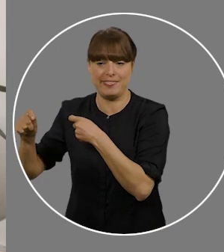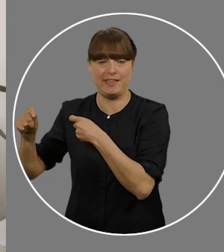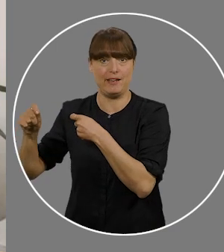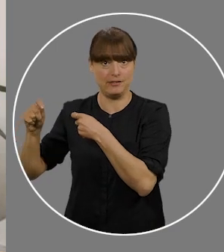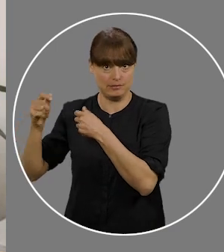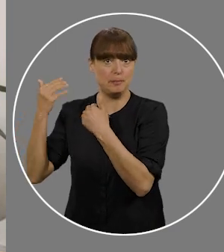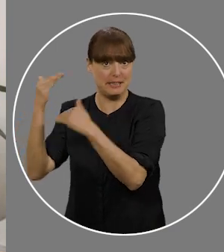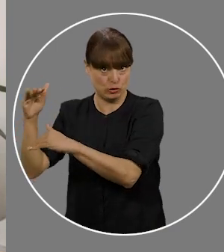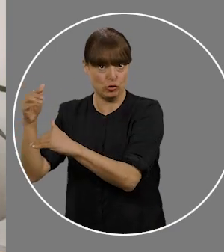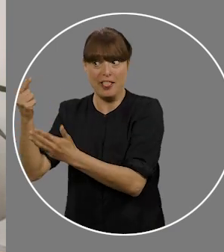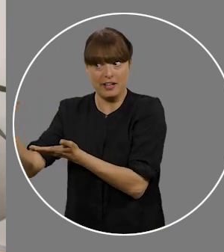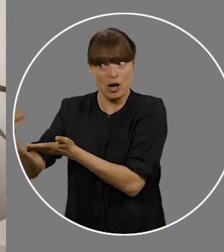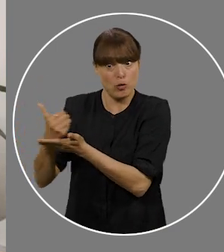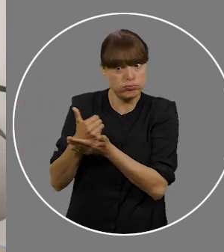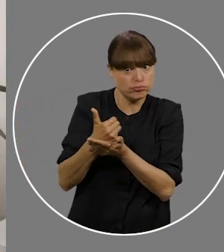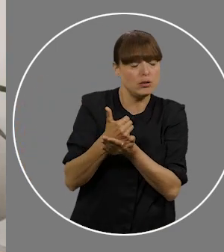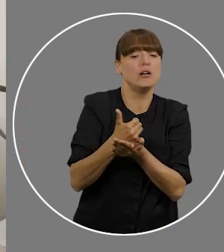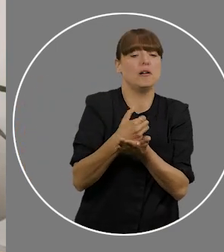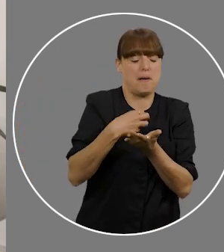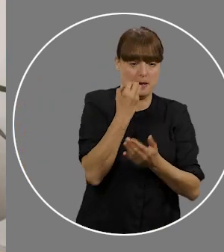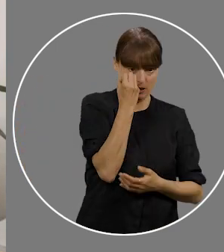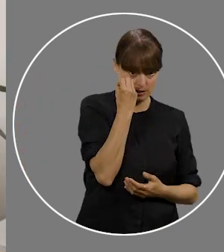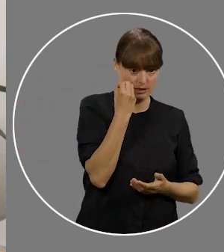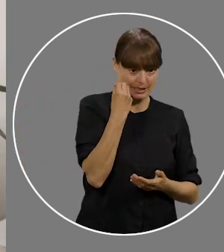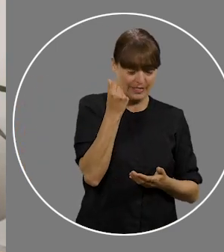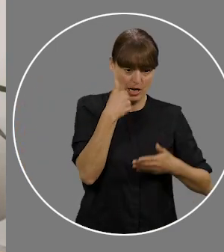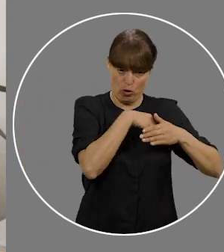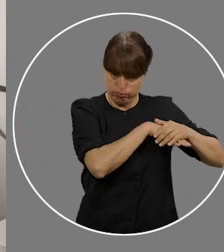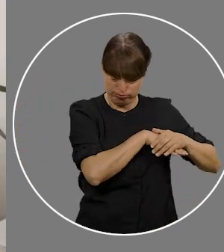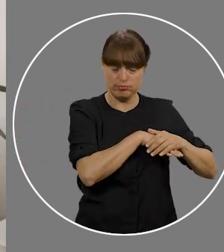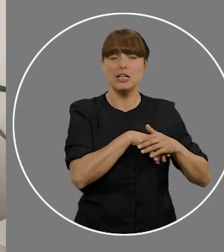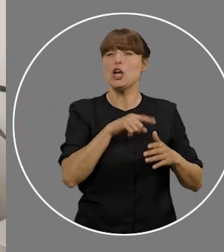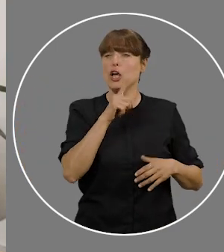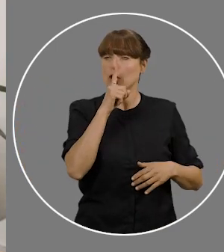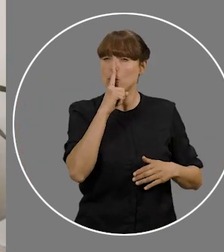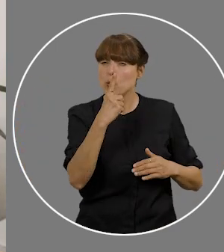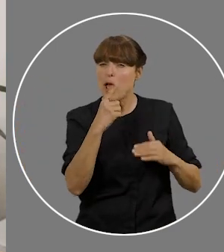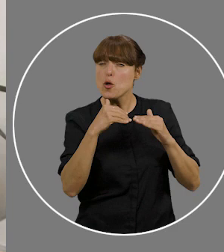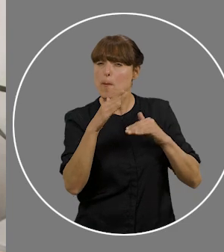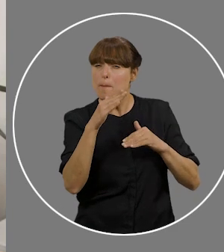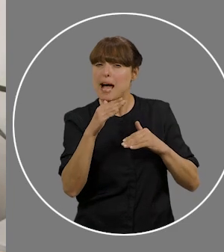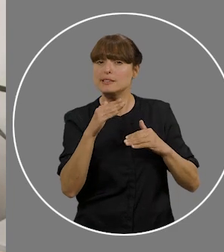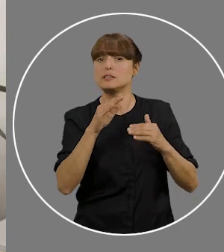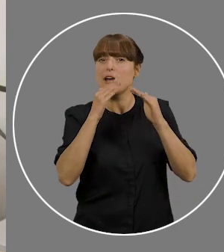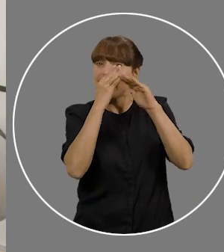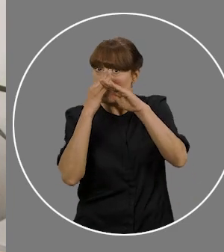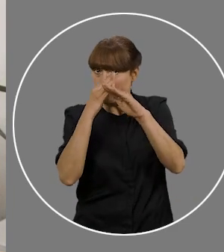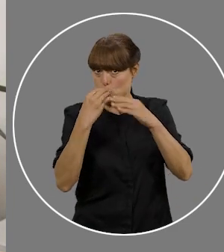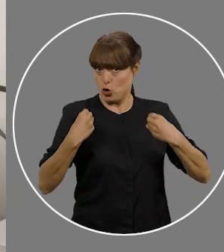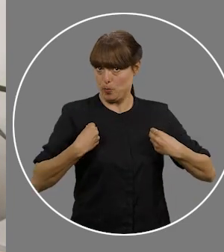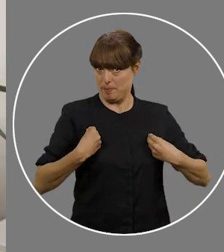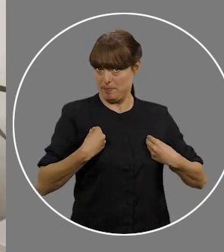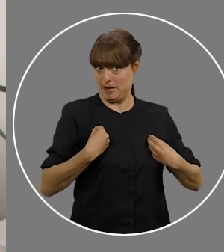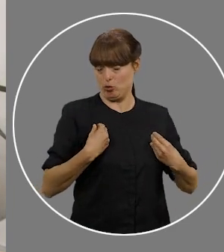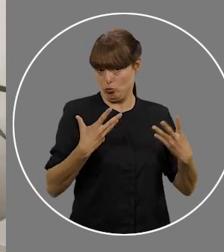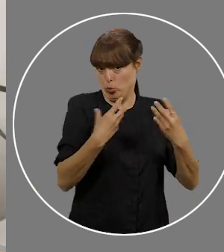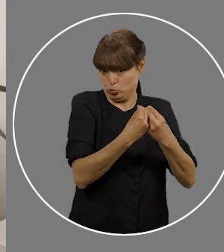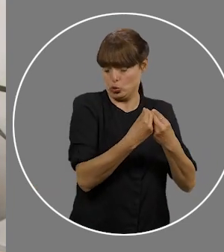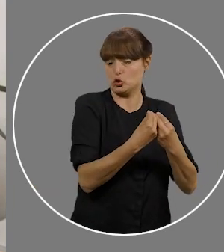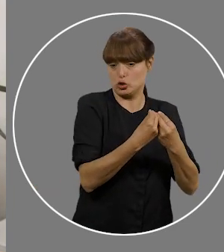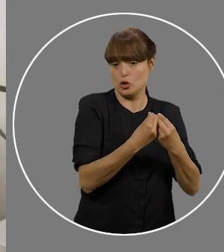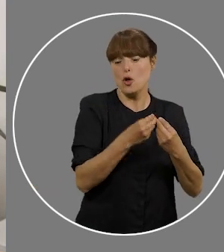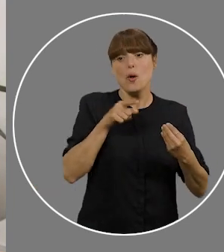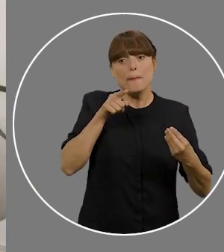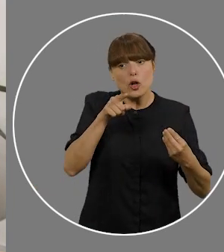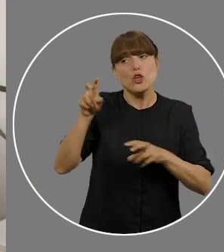no llegaron a vivir en el refugio. Sí, sí, ellos vivieron en el refugio. Ah, sí, sí, sí, más de un año vivieron. Claro. Pero luego encontraron